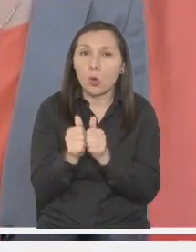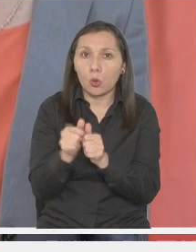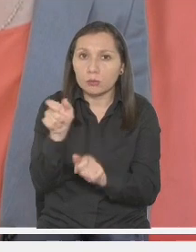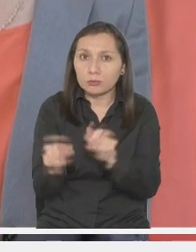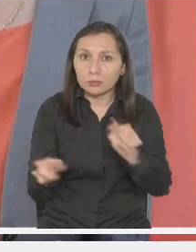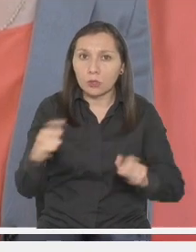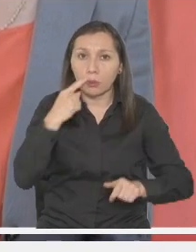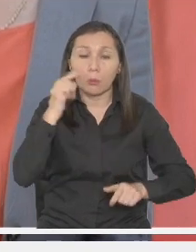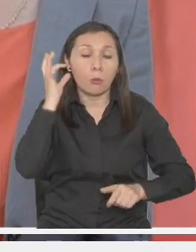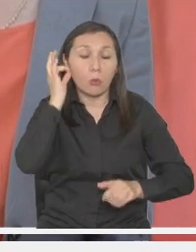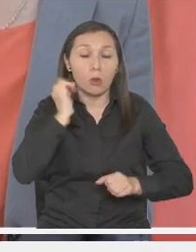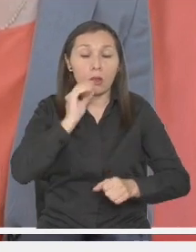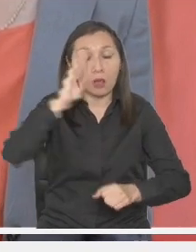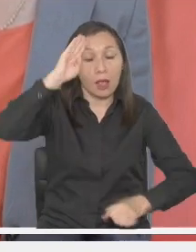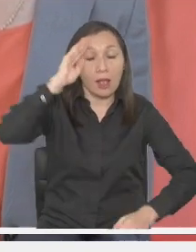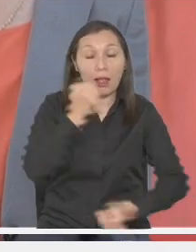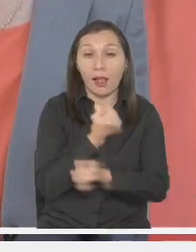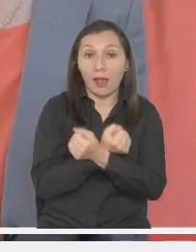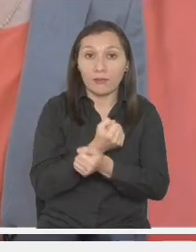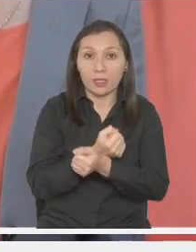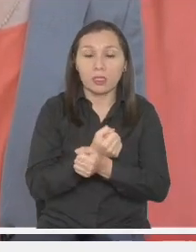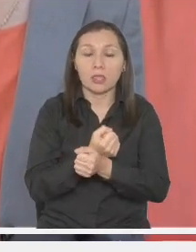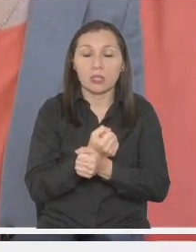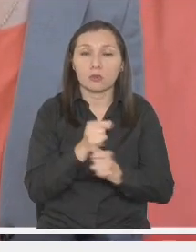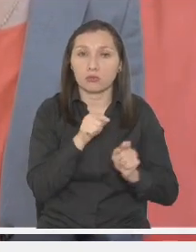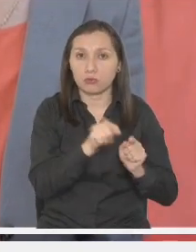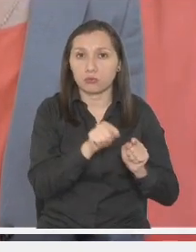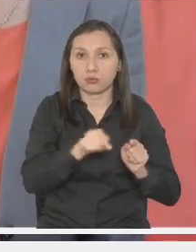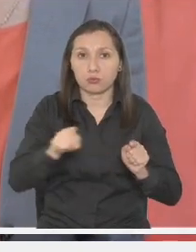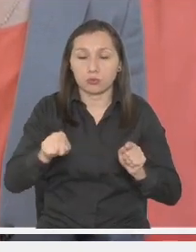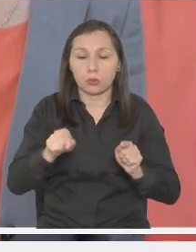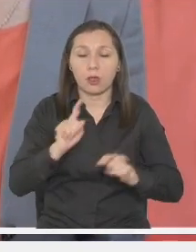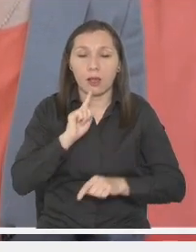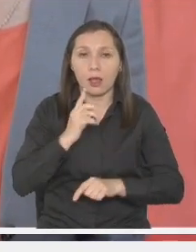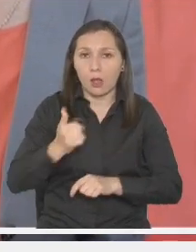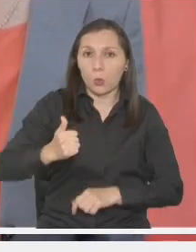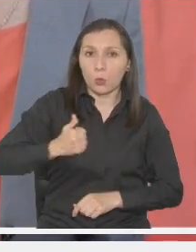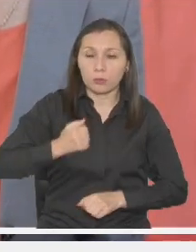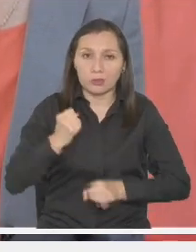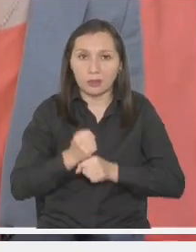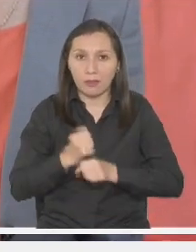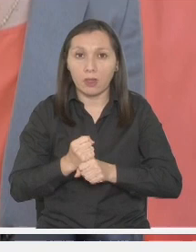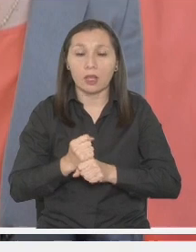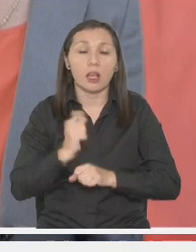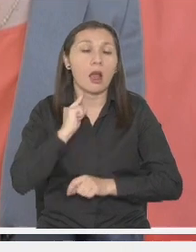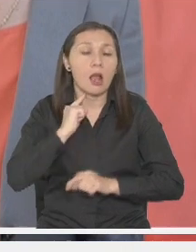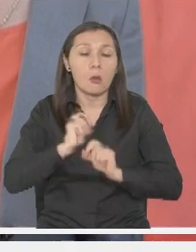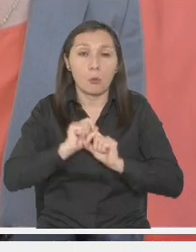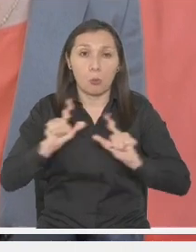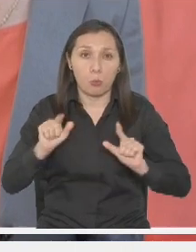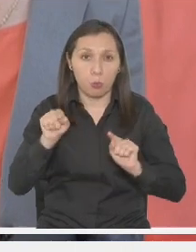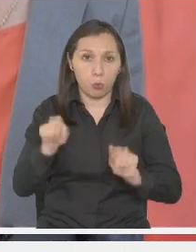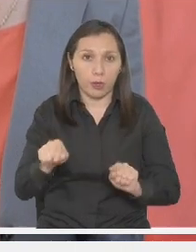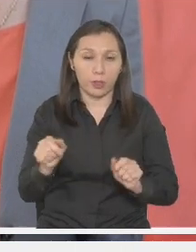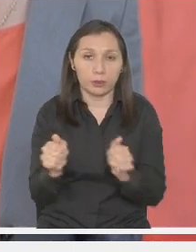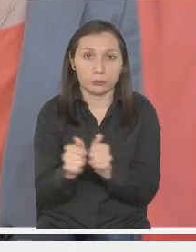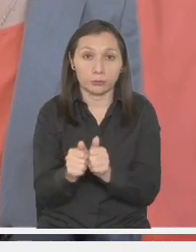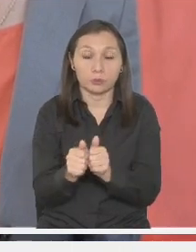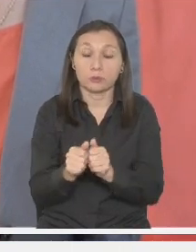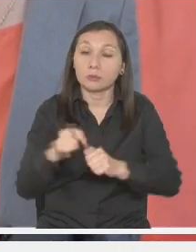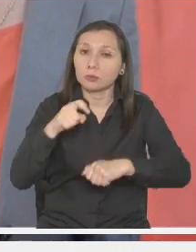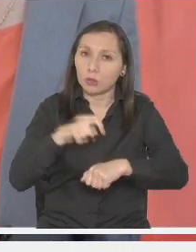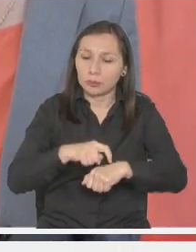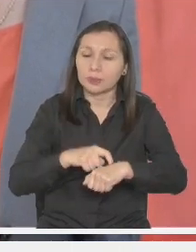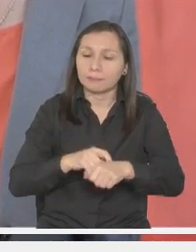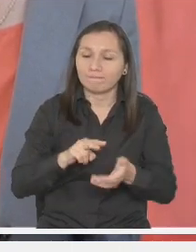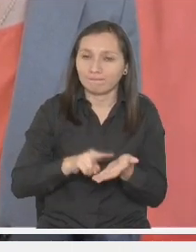y los carabineros que están cumpliendo sus labores en Quilpué. Y fueron momentos,